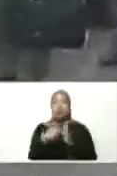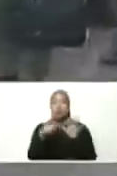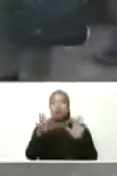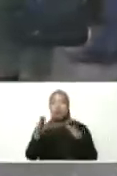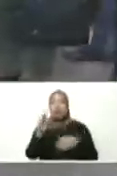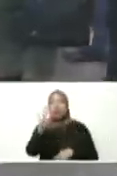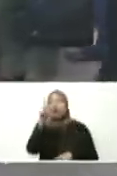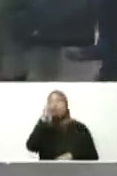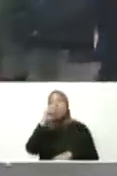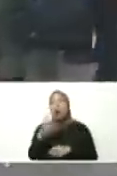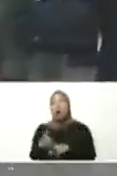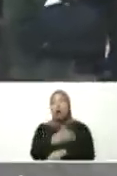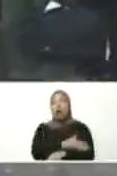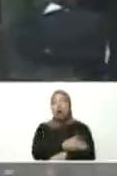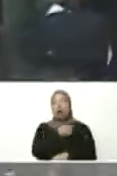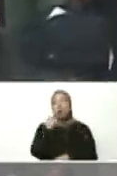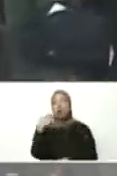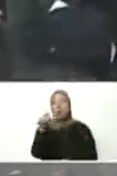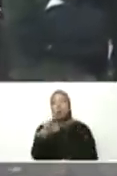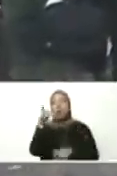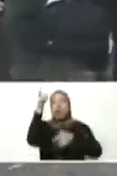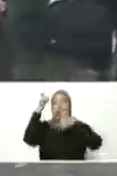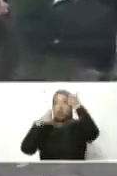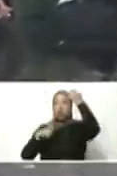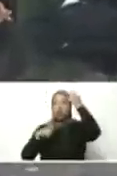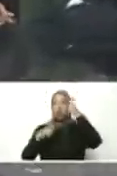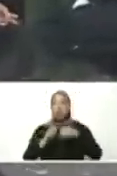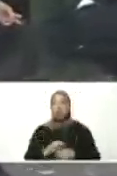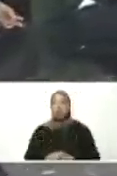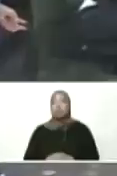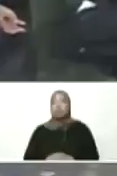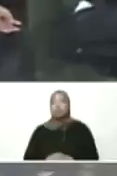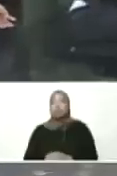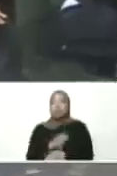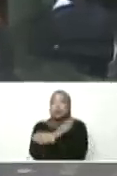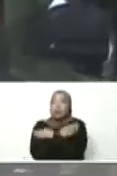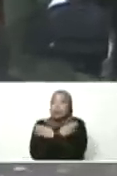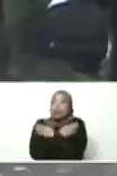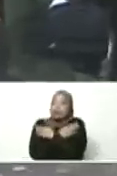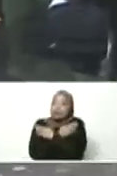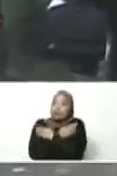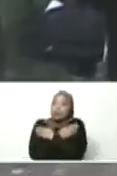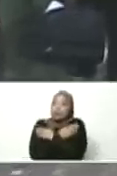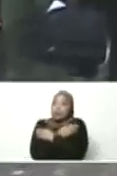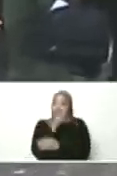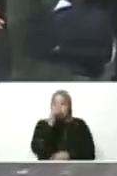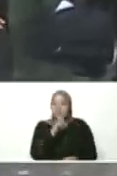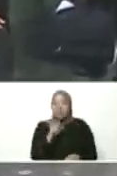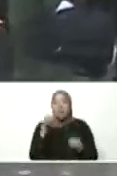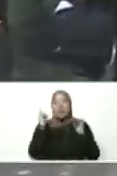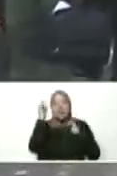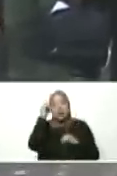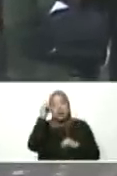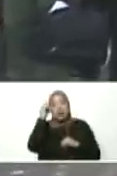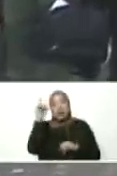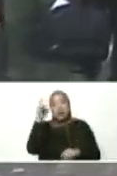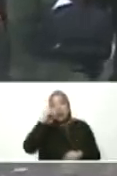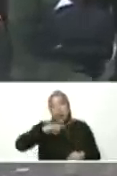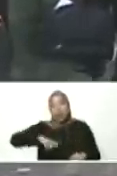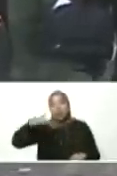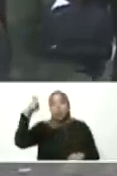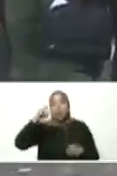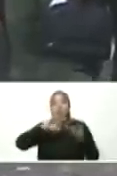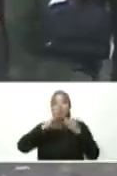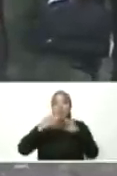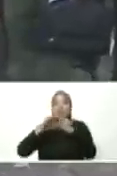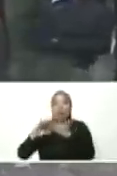Sí, presidente. De su partida. Aquí todos los años, usted nos felicitó este año por el aniversario de la comuna. Todos los años celebramos el aniversario de la comuna, pero también